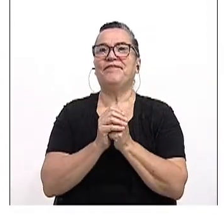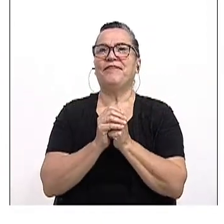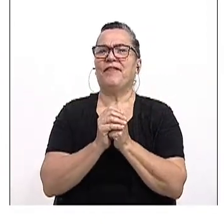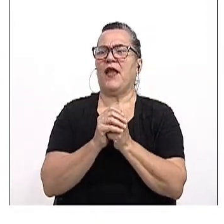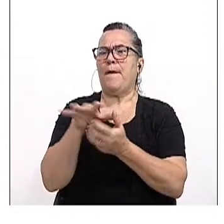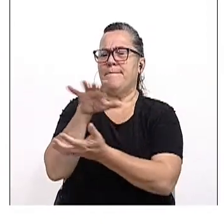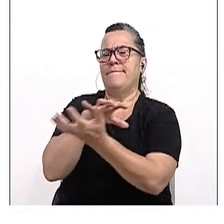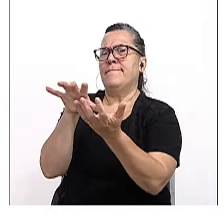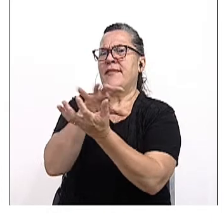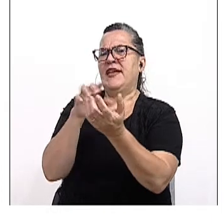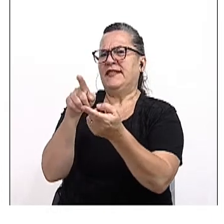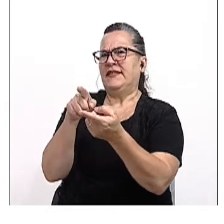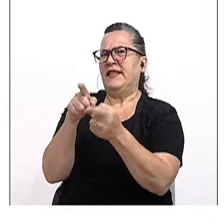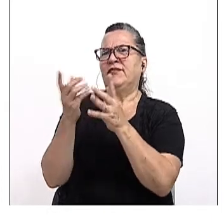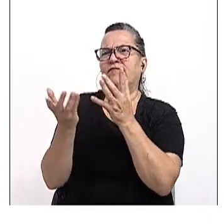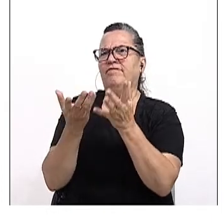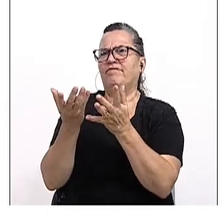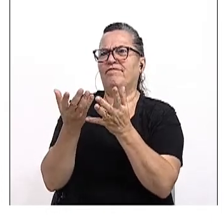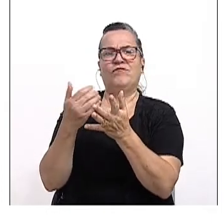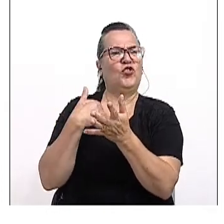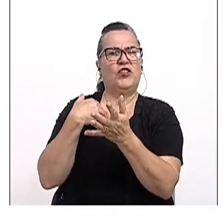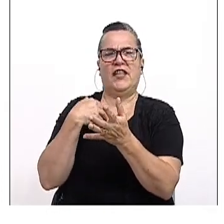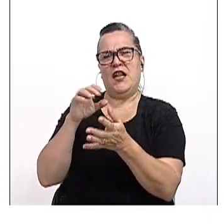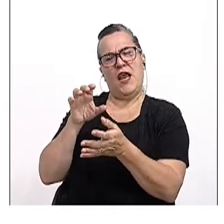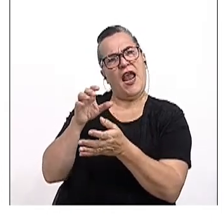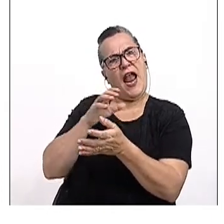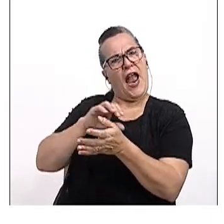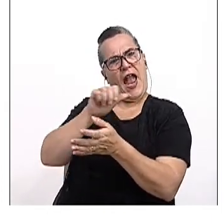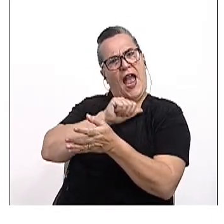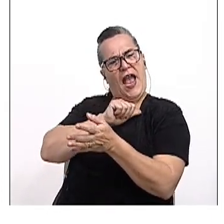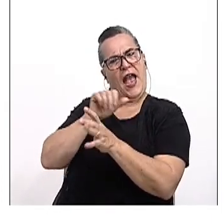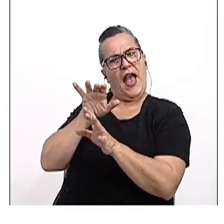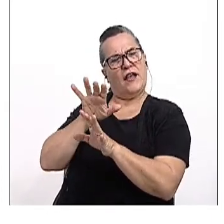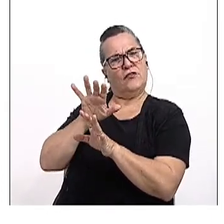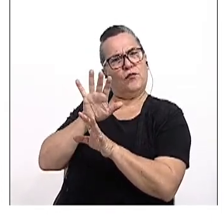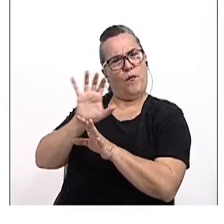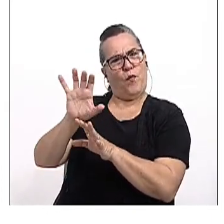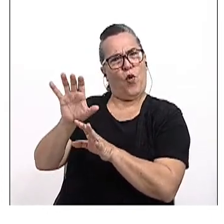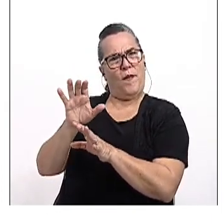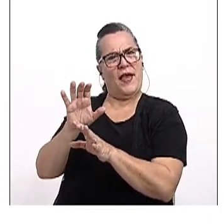Las mezclas, en cambio, no tienen propiedades específicas.